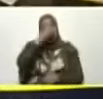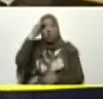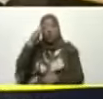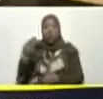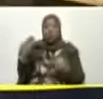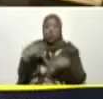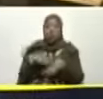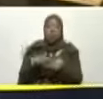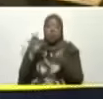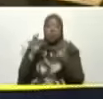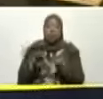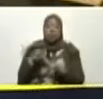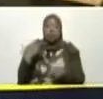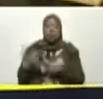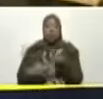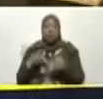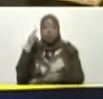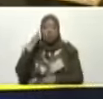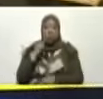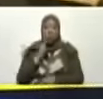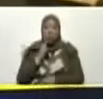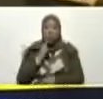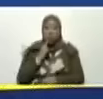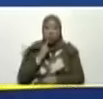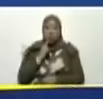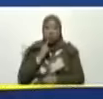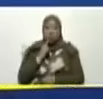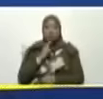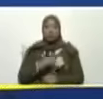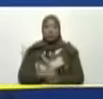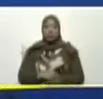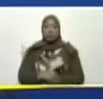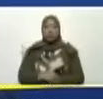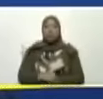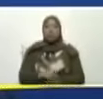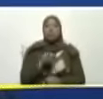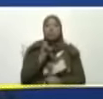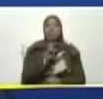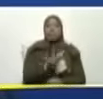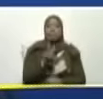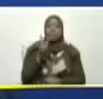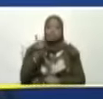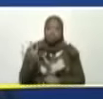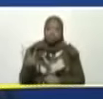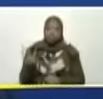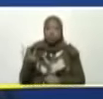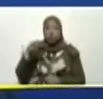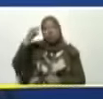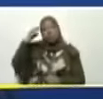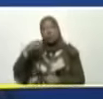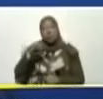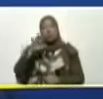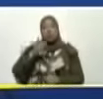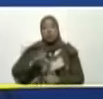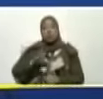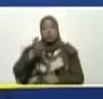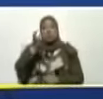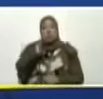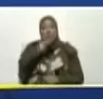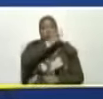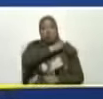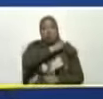navío de la Fuerza Armada Nacional Bolivariana. Ascienden 22 capitanes, 5 tenientes de